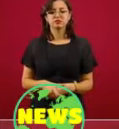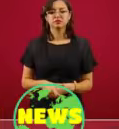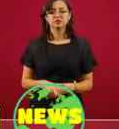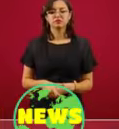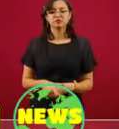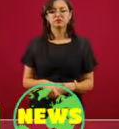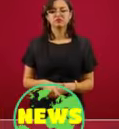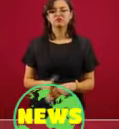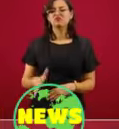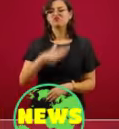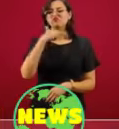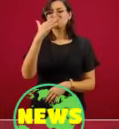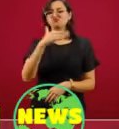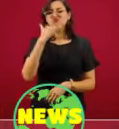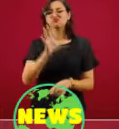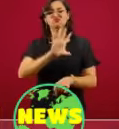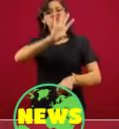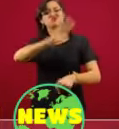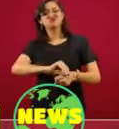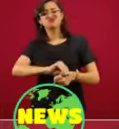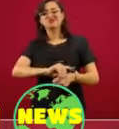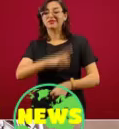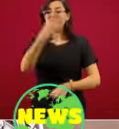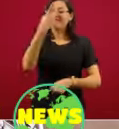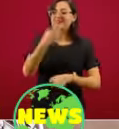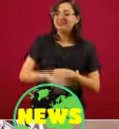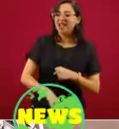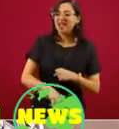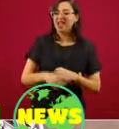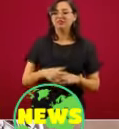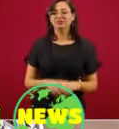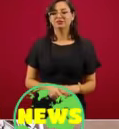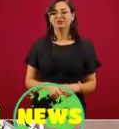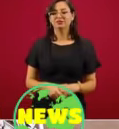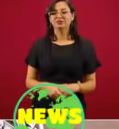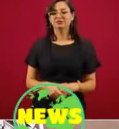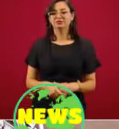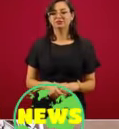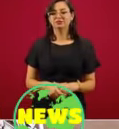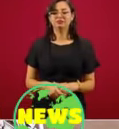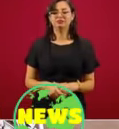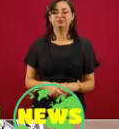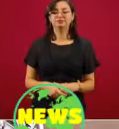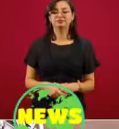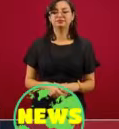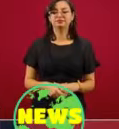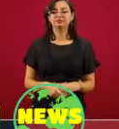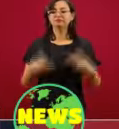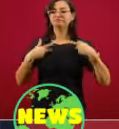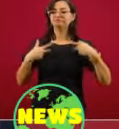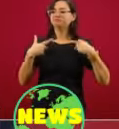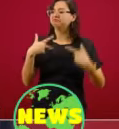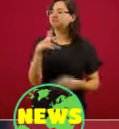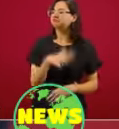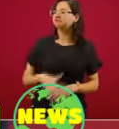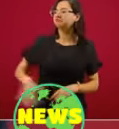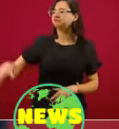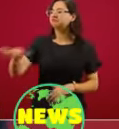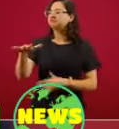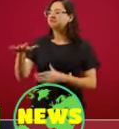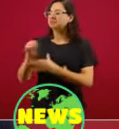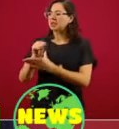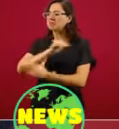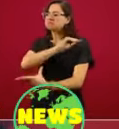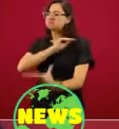la corrupción, el daño que causó haberle dado la espalda al pueblo, a